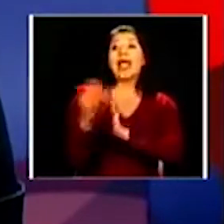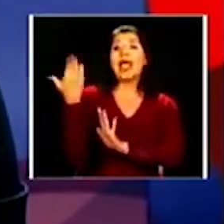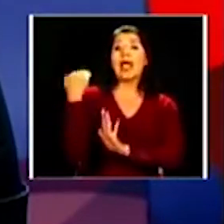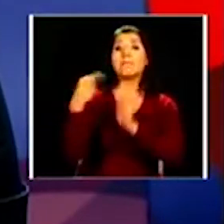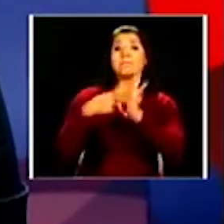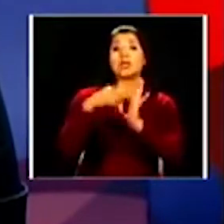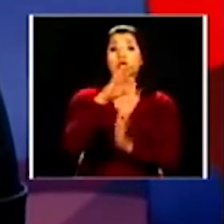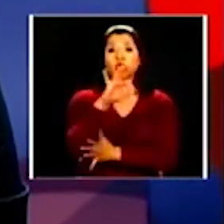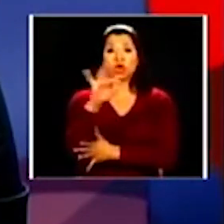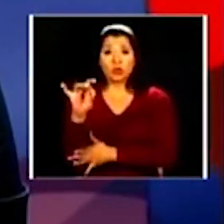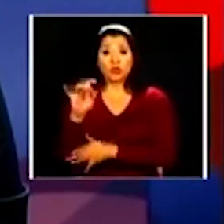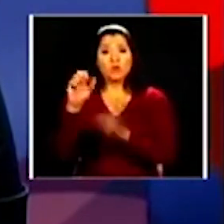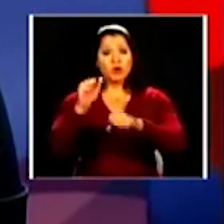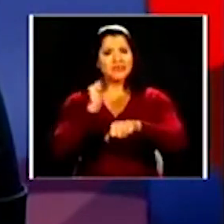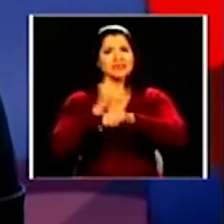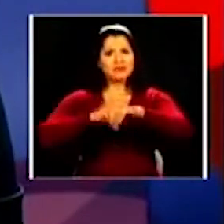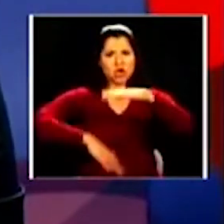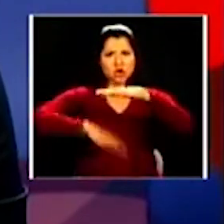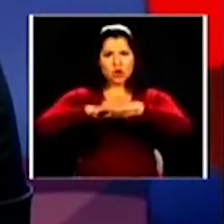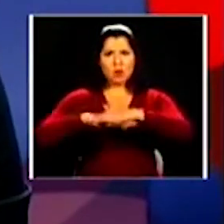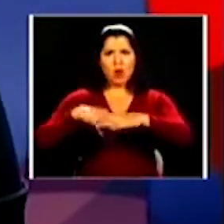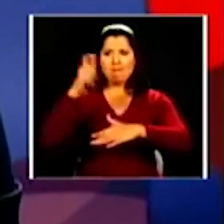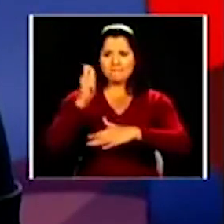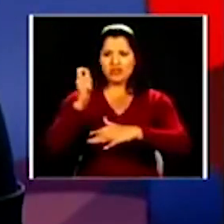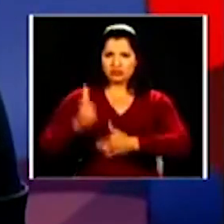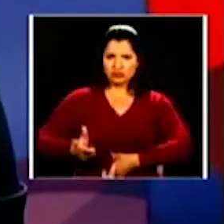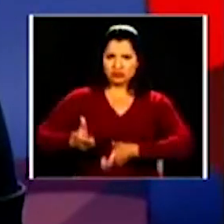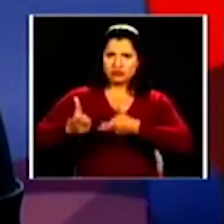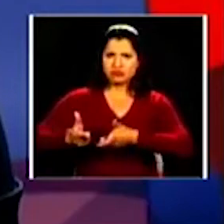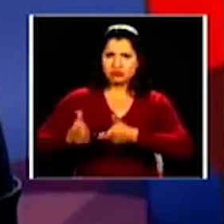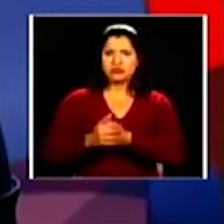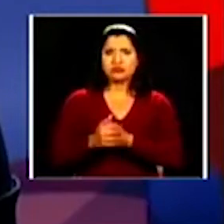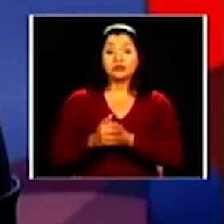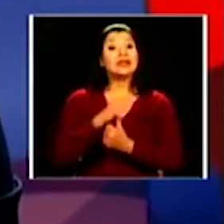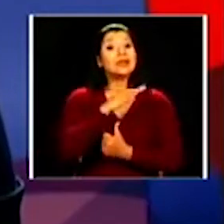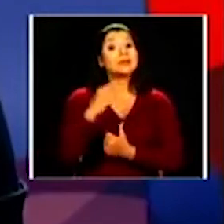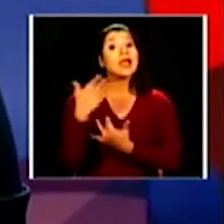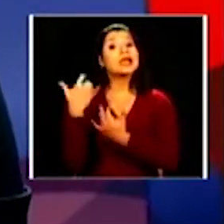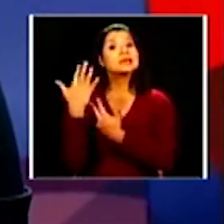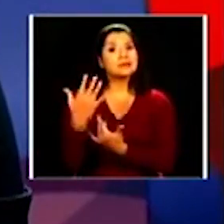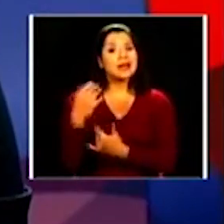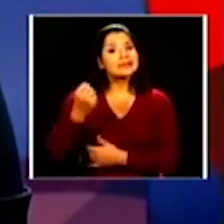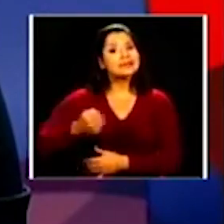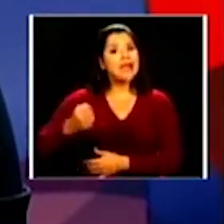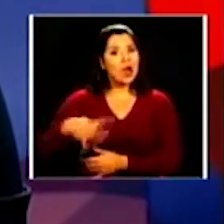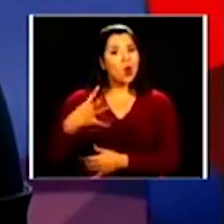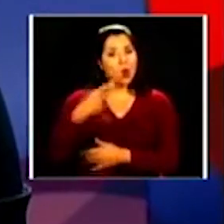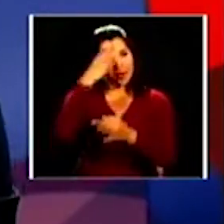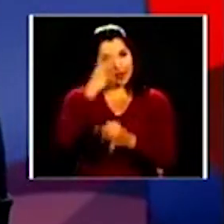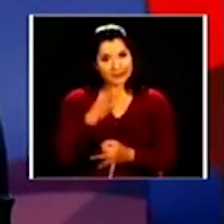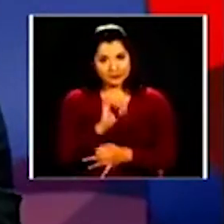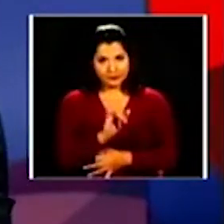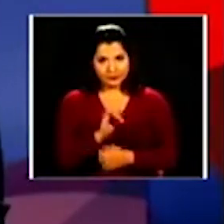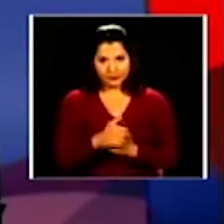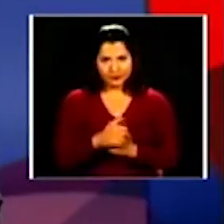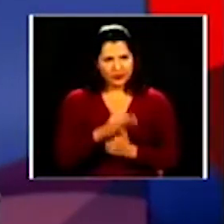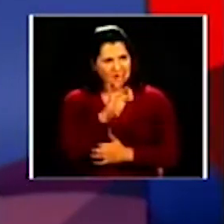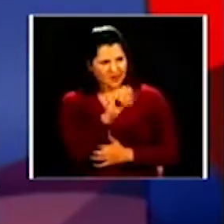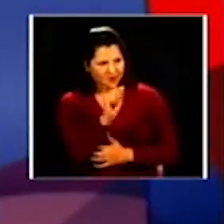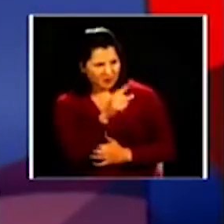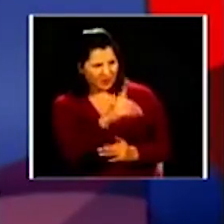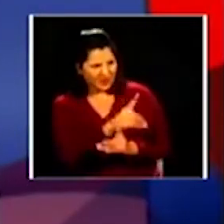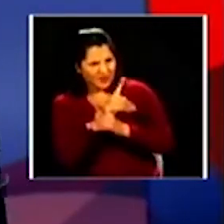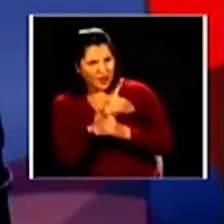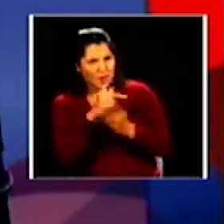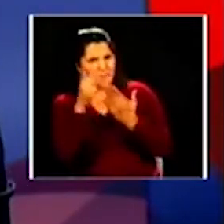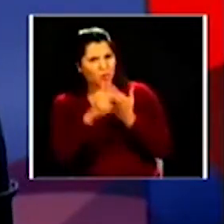poner tope a las pensiones de lujo, a la espera de que la Sala Constitucional determine eso. Don Fabricio, usted dice de defender los programas